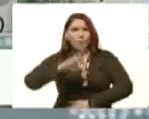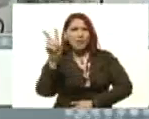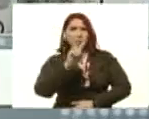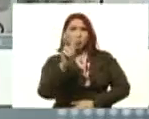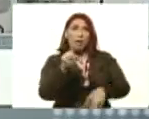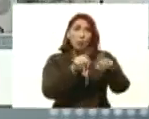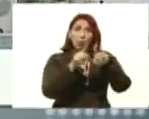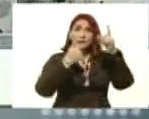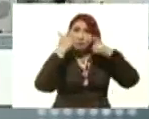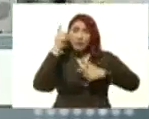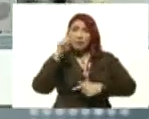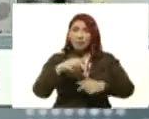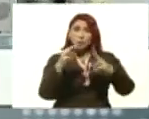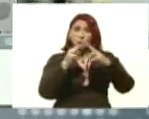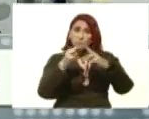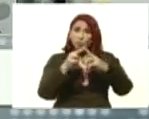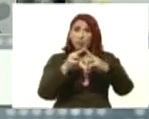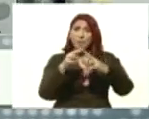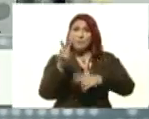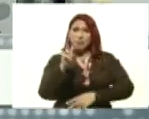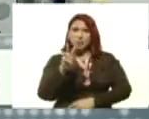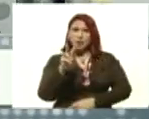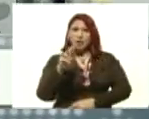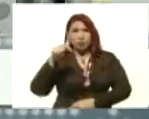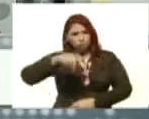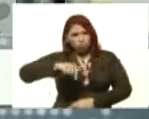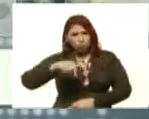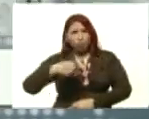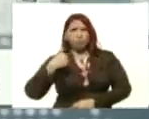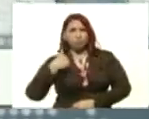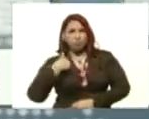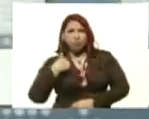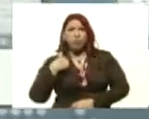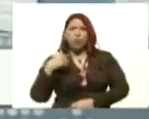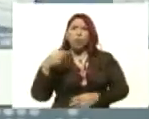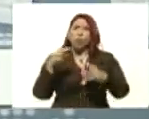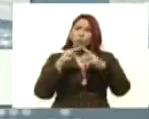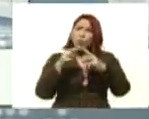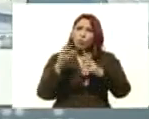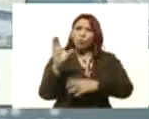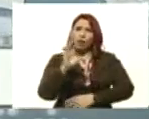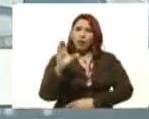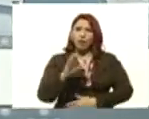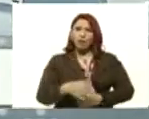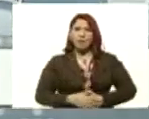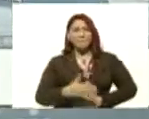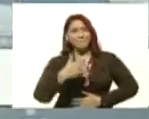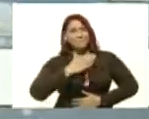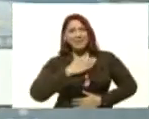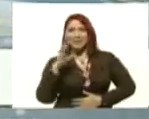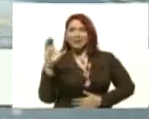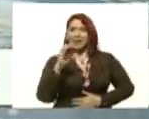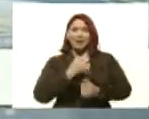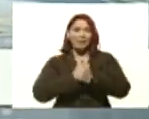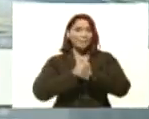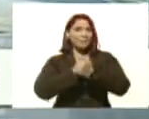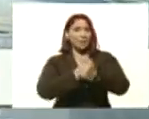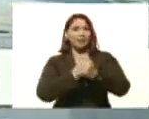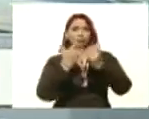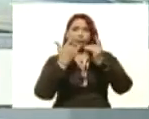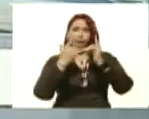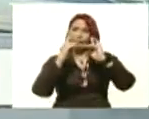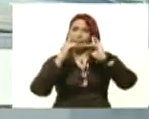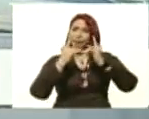el comandante Chávez conocía todo el país, yo conozco esta Caracas. Es mi Caracas amada, mi cuna.